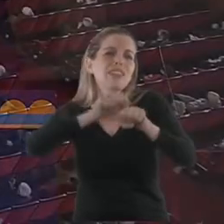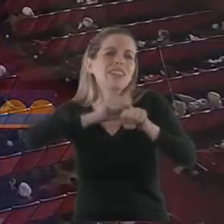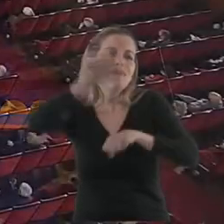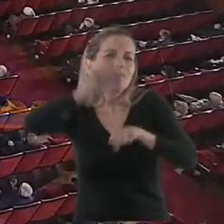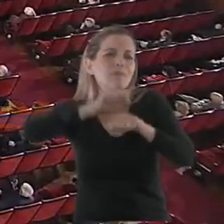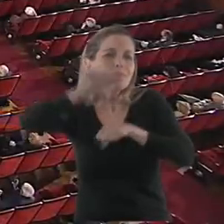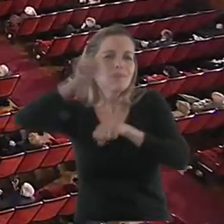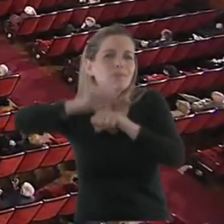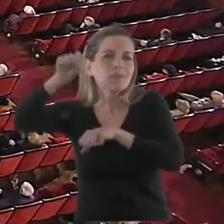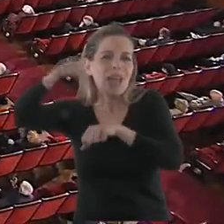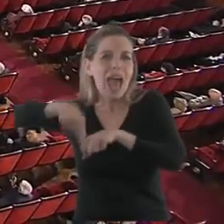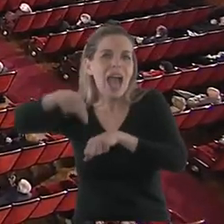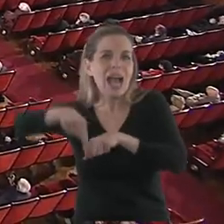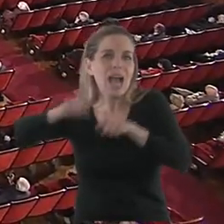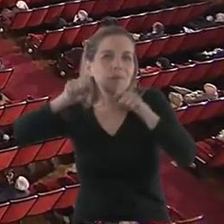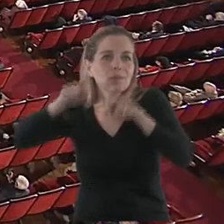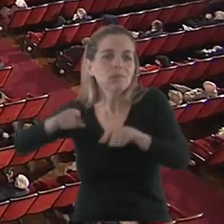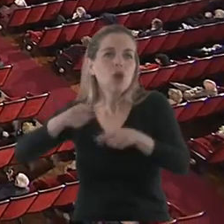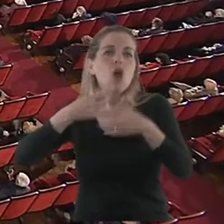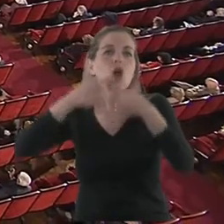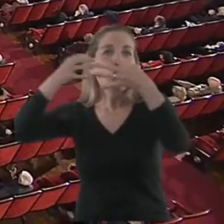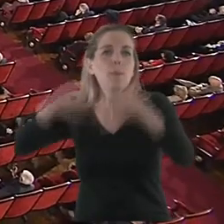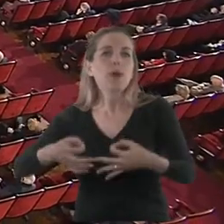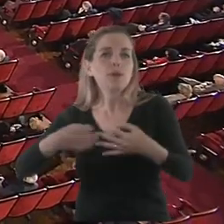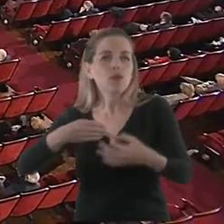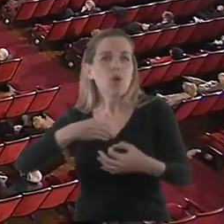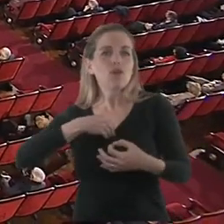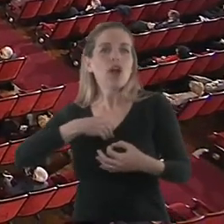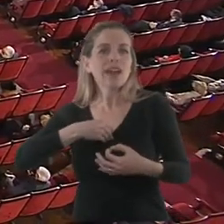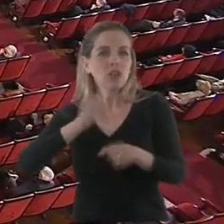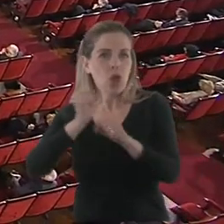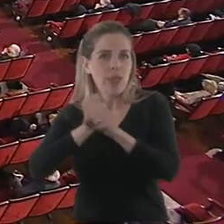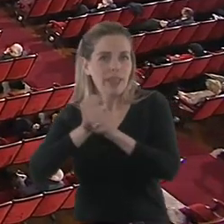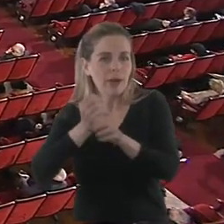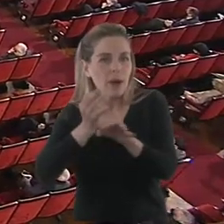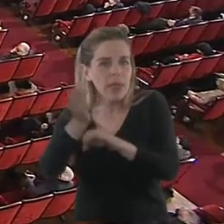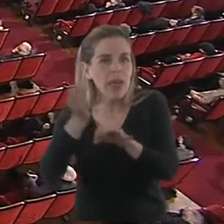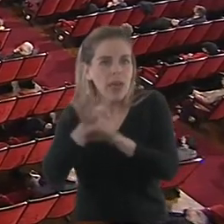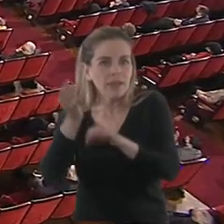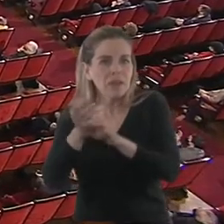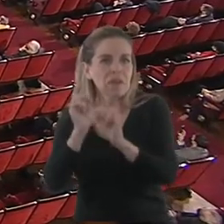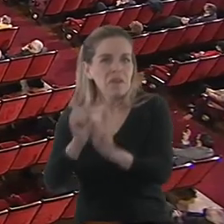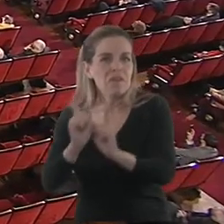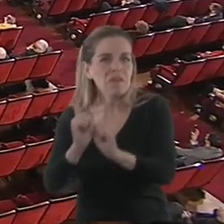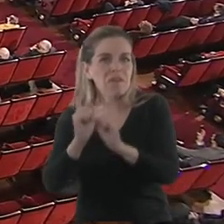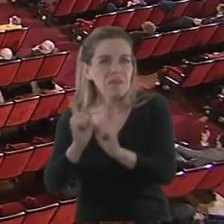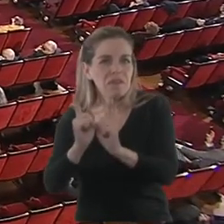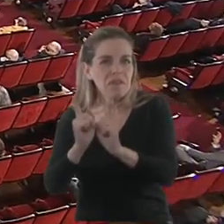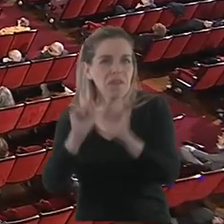su talento, su compromiso y su vocación mantienen el prestigio